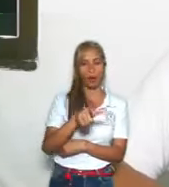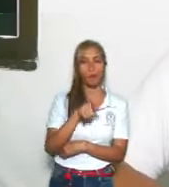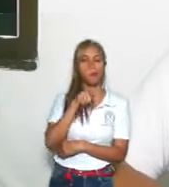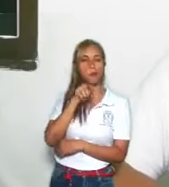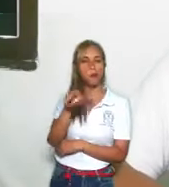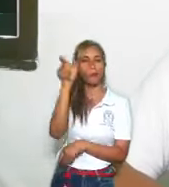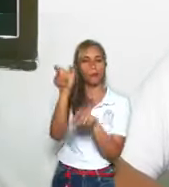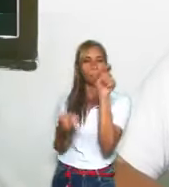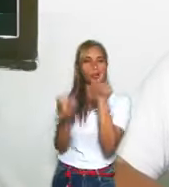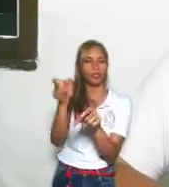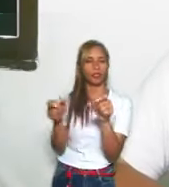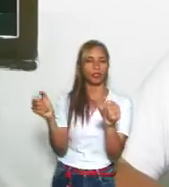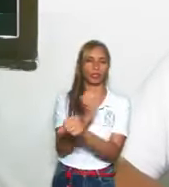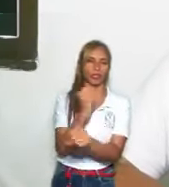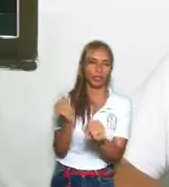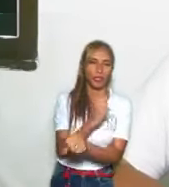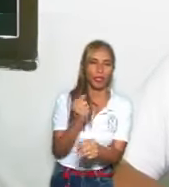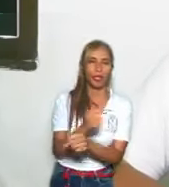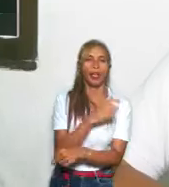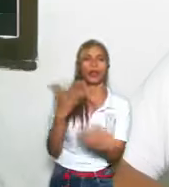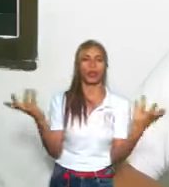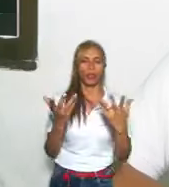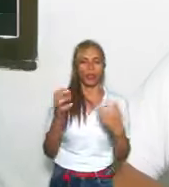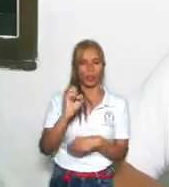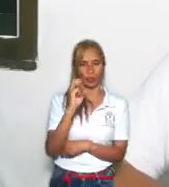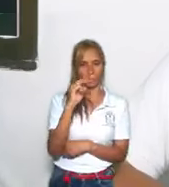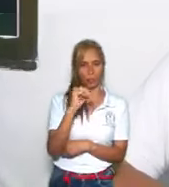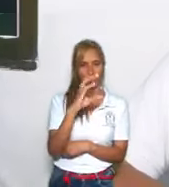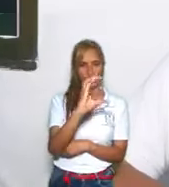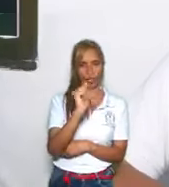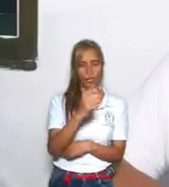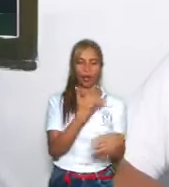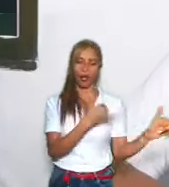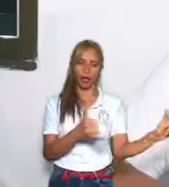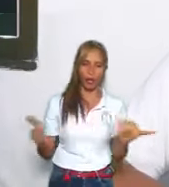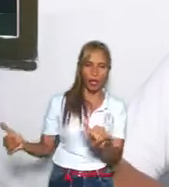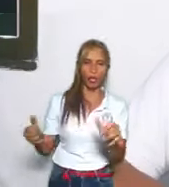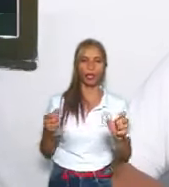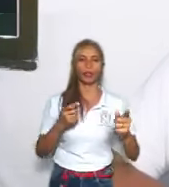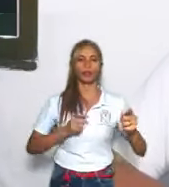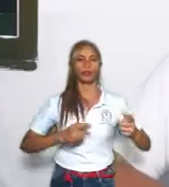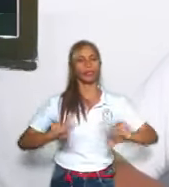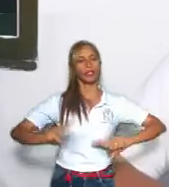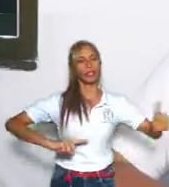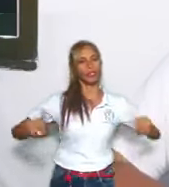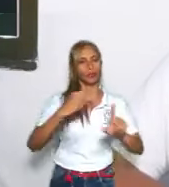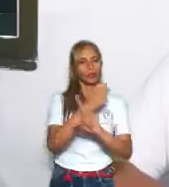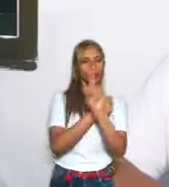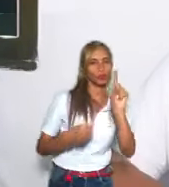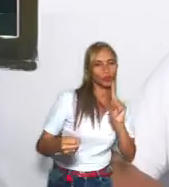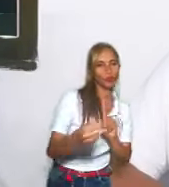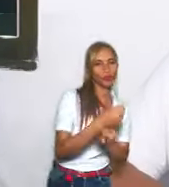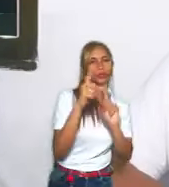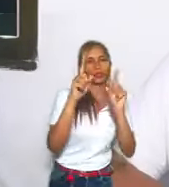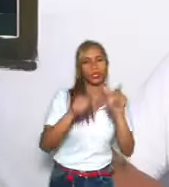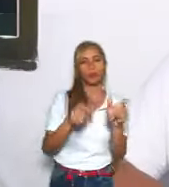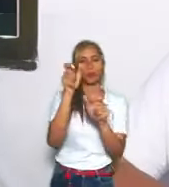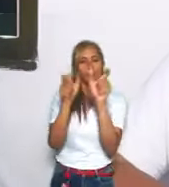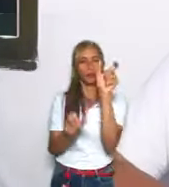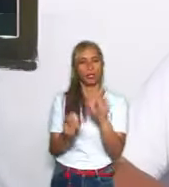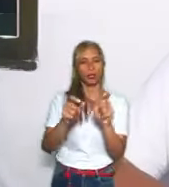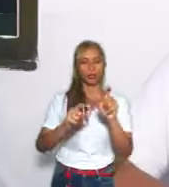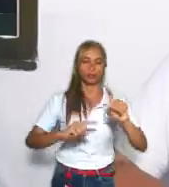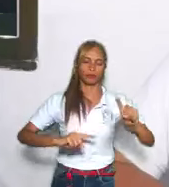de áreas de Empresas Públicas de Calarcá, como aseo, gestión social, y por supuesto también personas de la administración